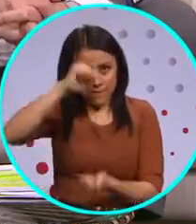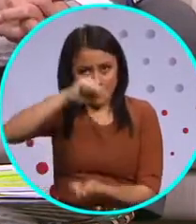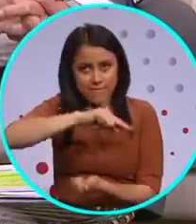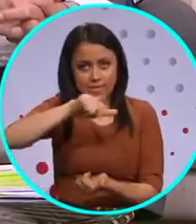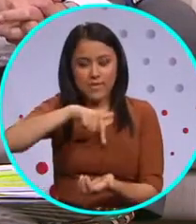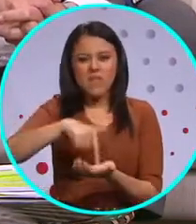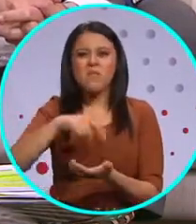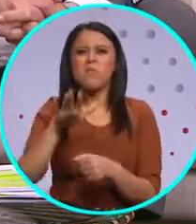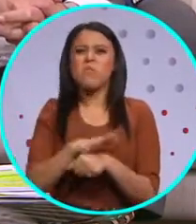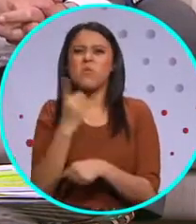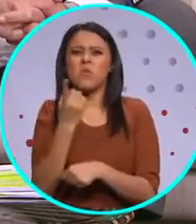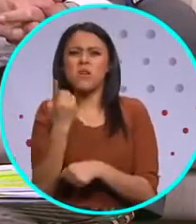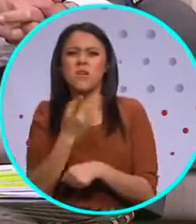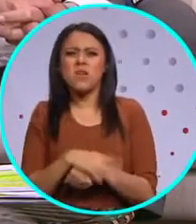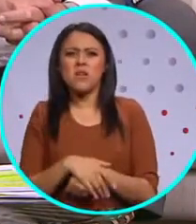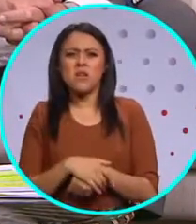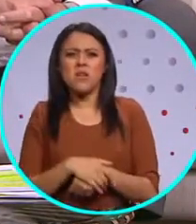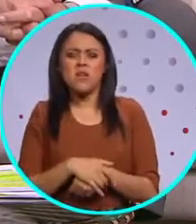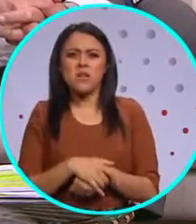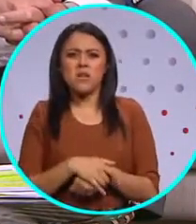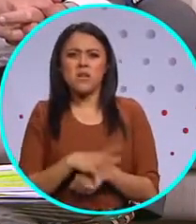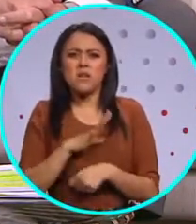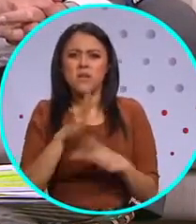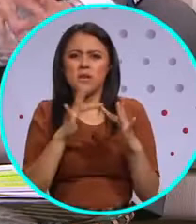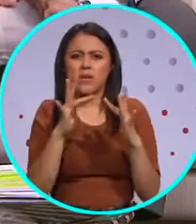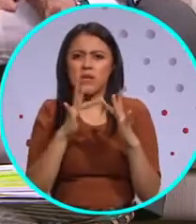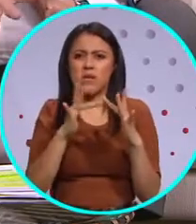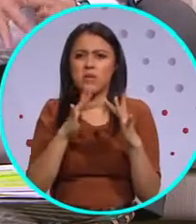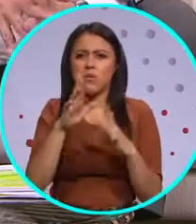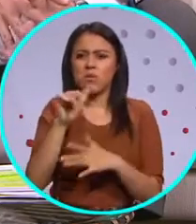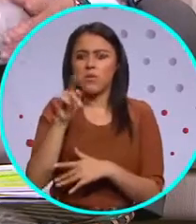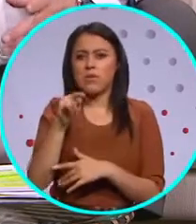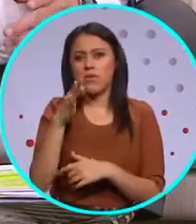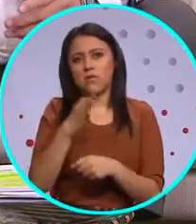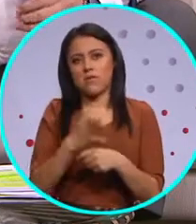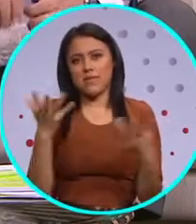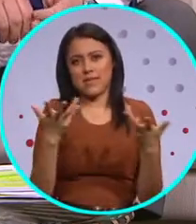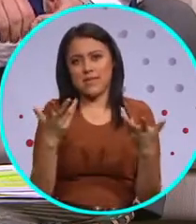a revisar las redes sociales de hoy